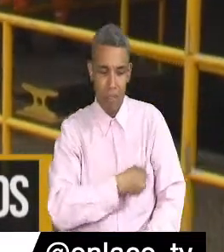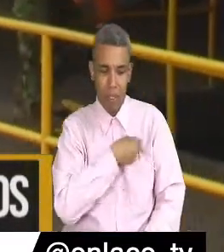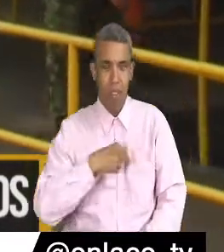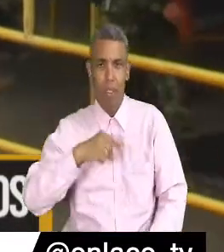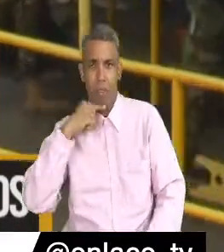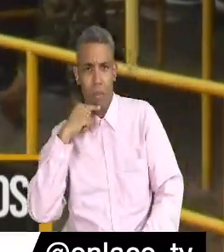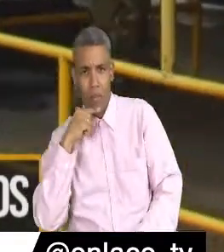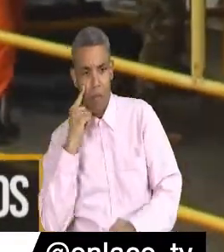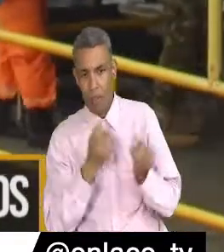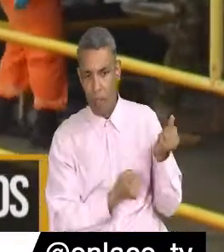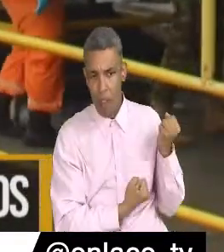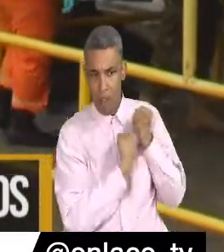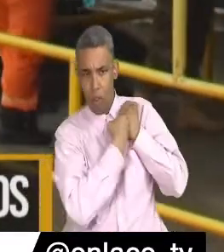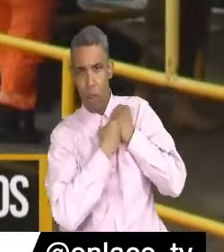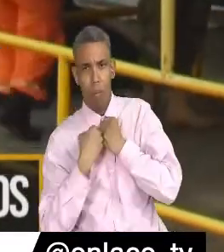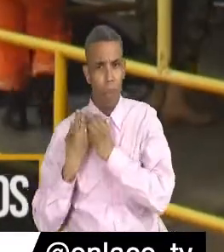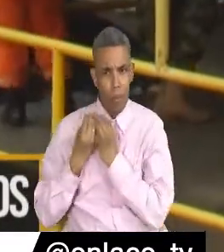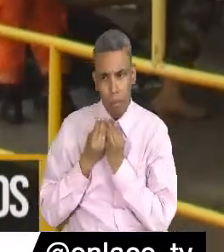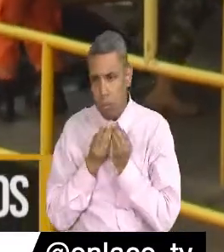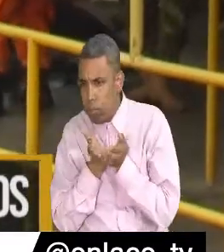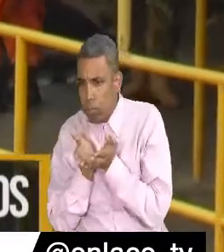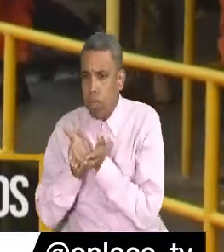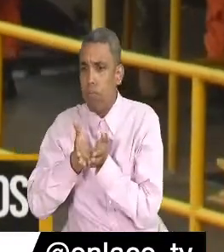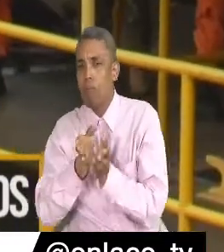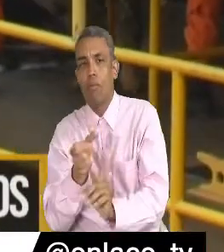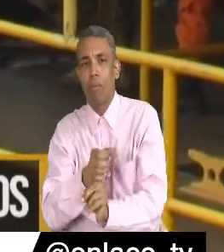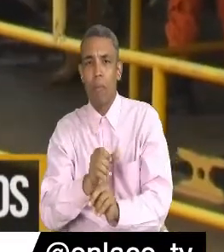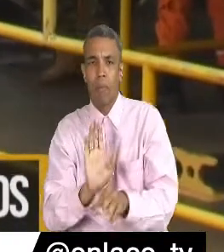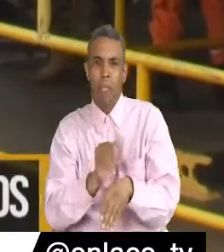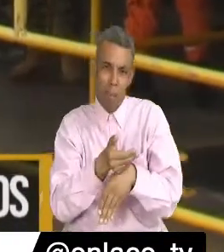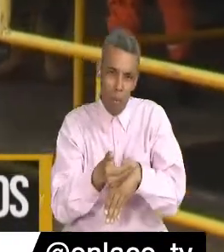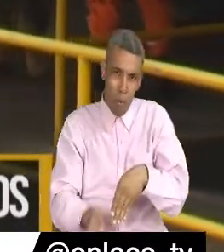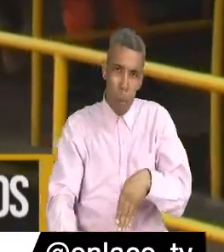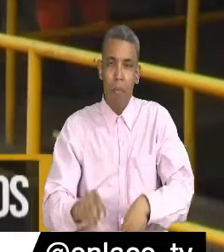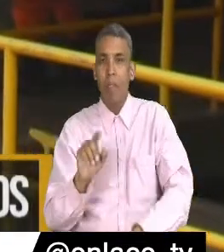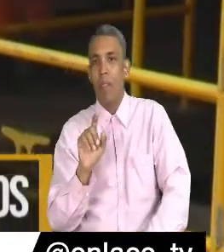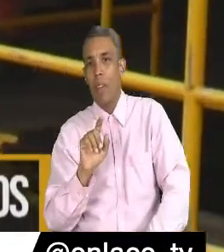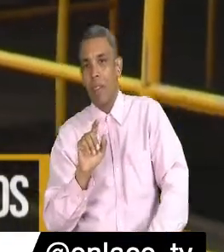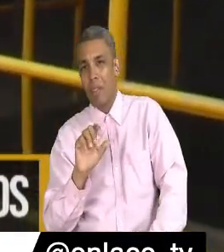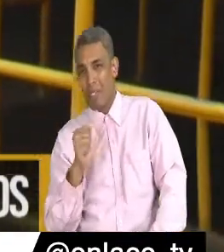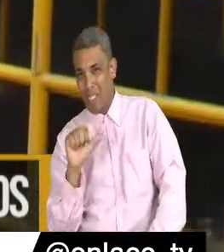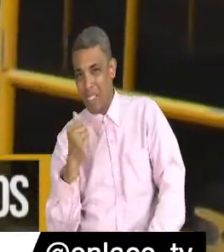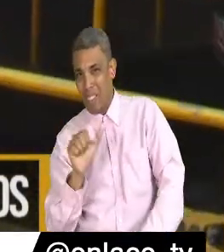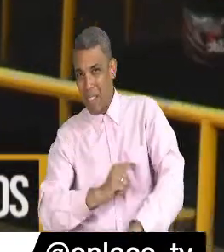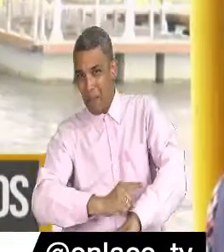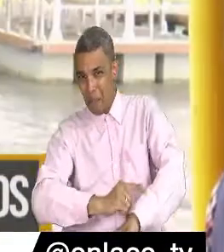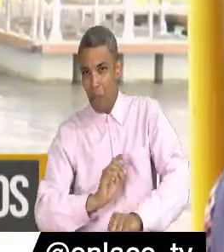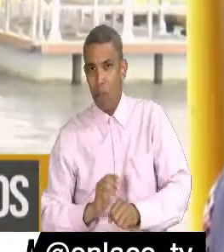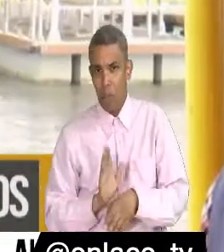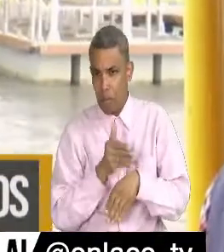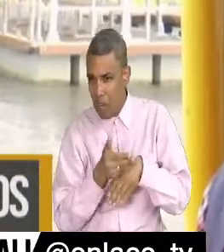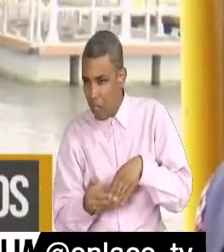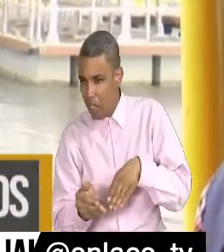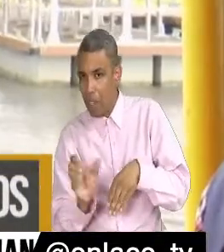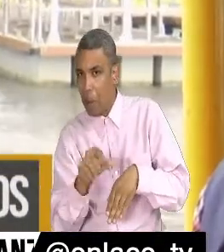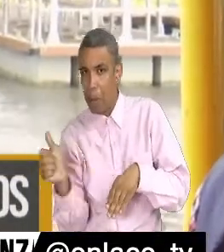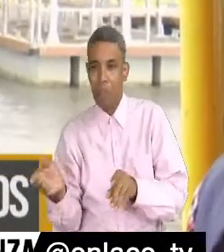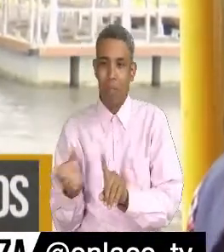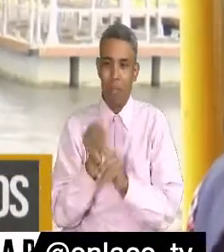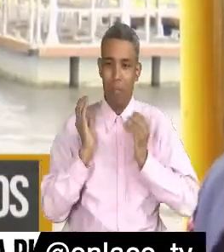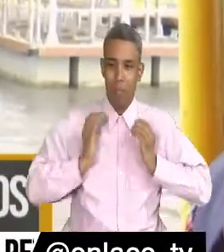más adelante se encuentra al señor Jeremías, que es el que está de la Armada, ¿sí? Entonces también con los muchachos